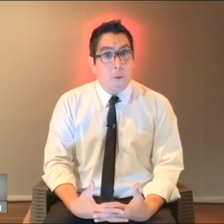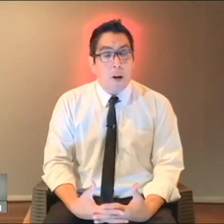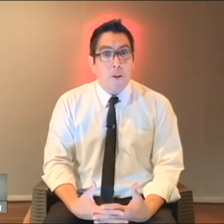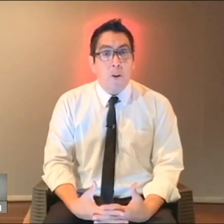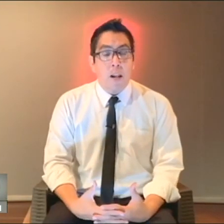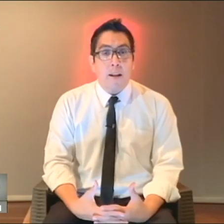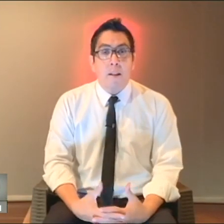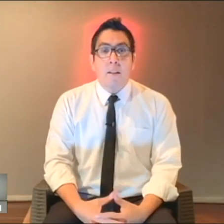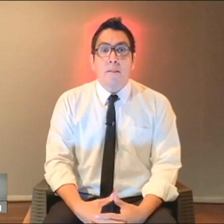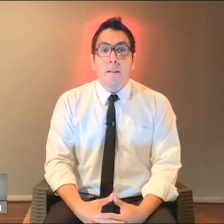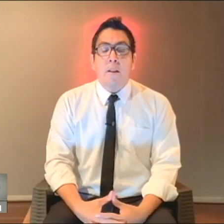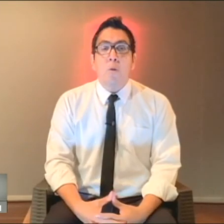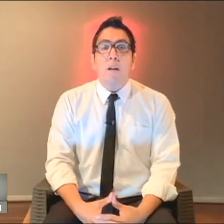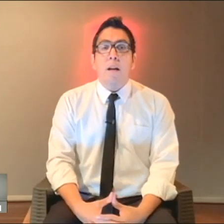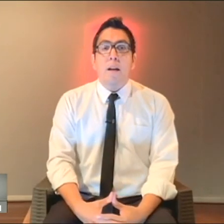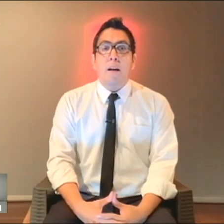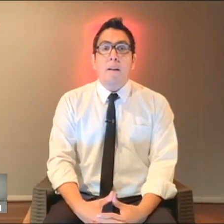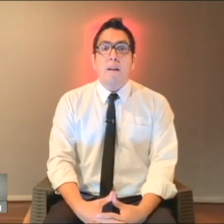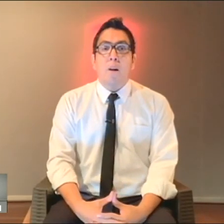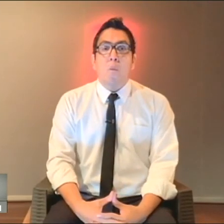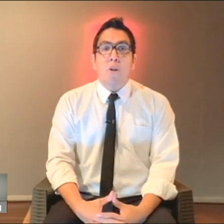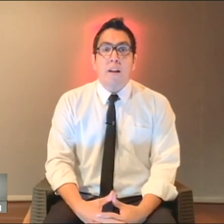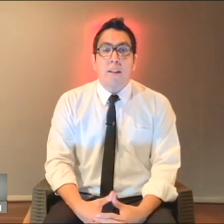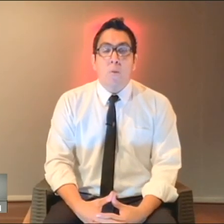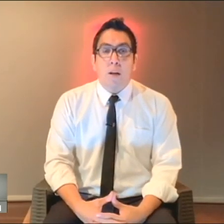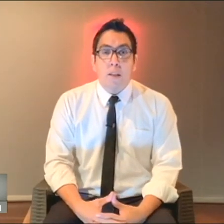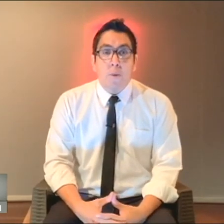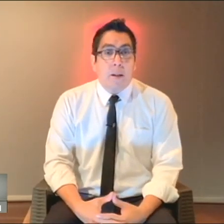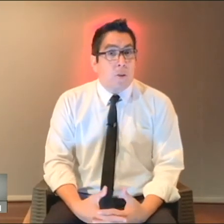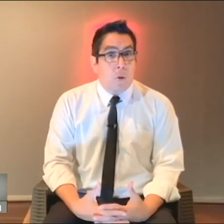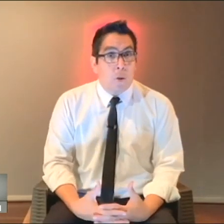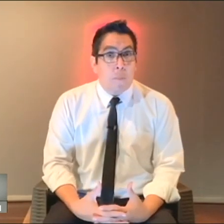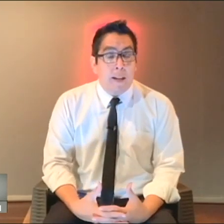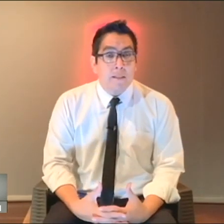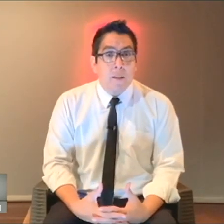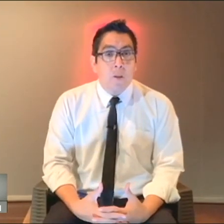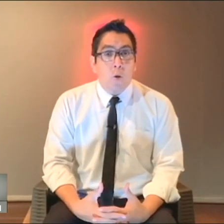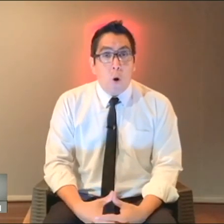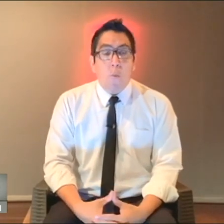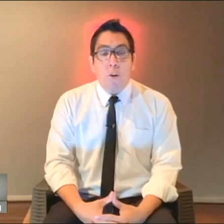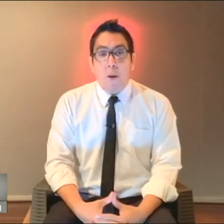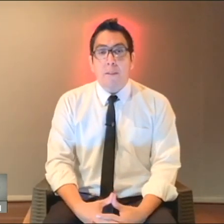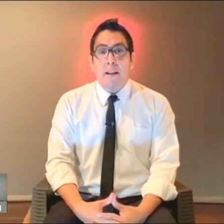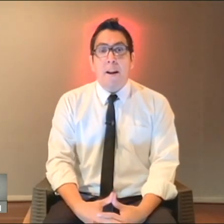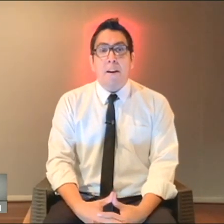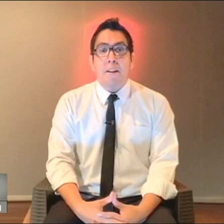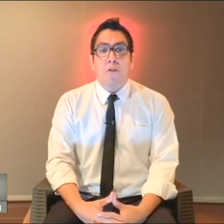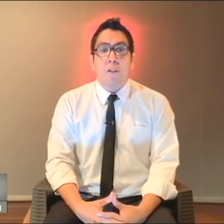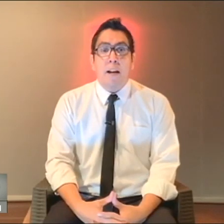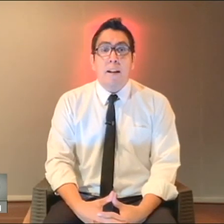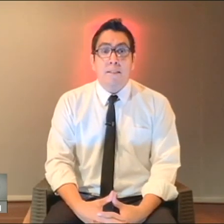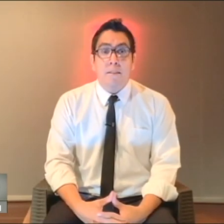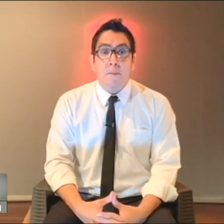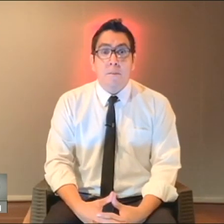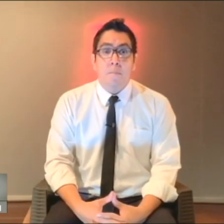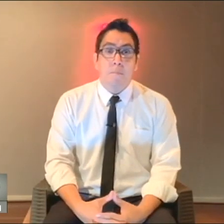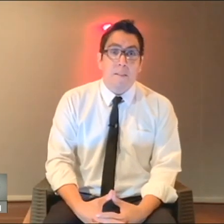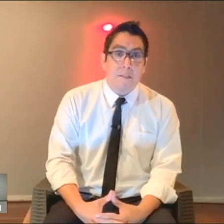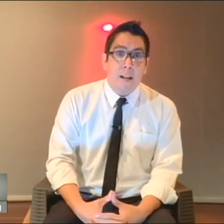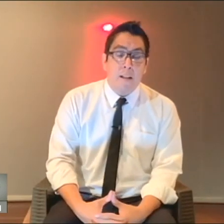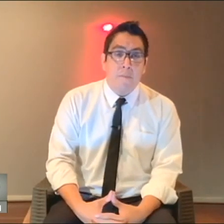inicio del nuevo año escolar, se discuta en la comunidad educativa y en todo el país cómo debe ser el reinicio de las